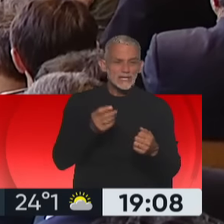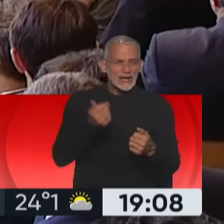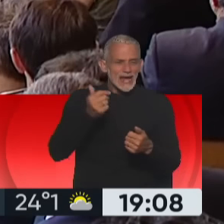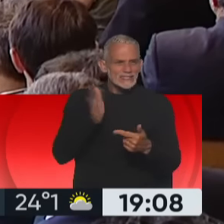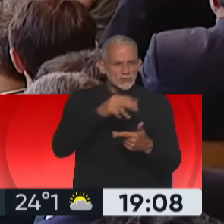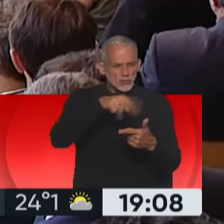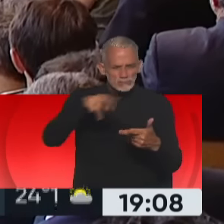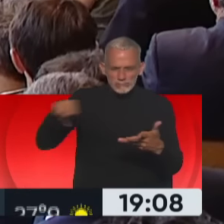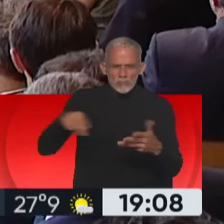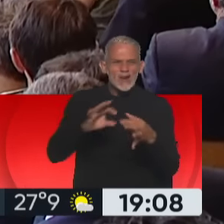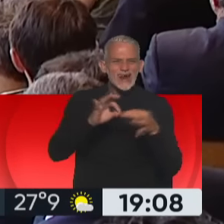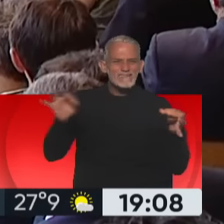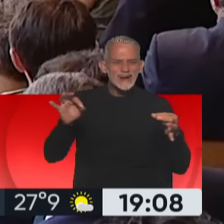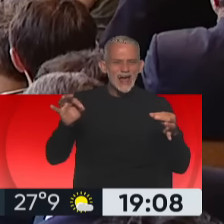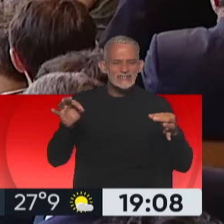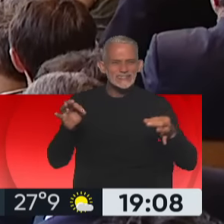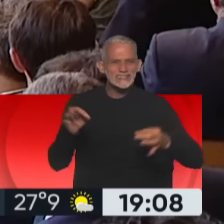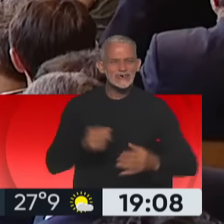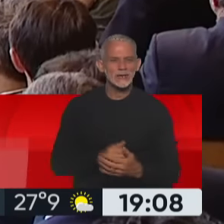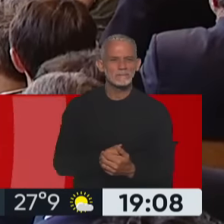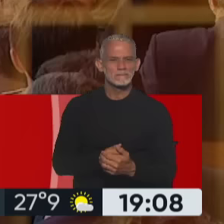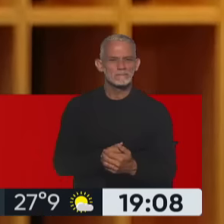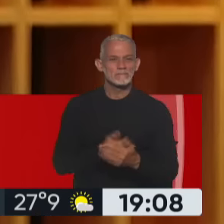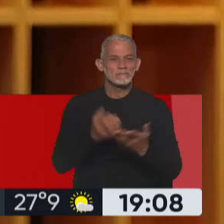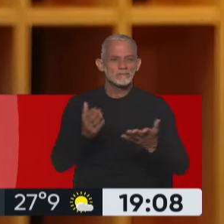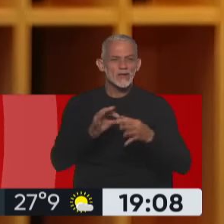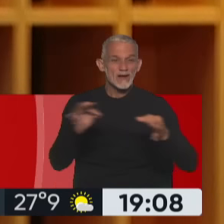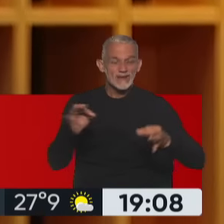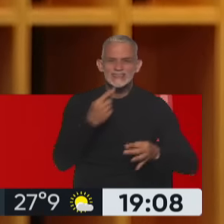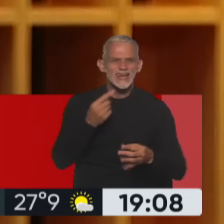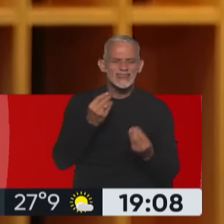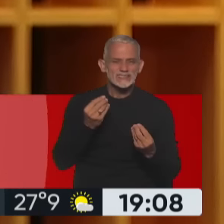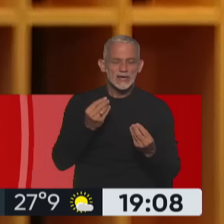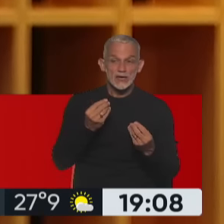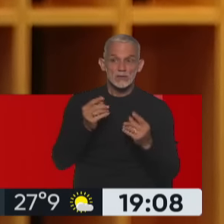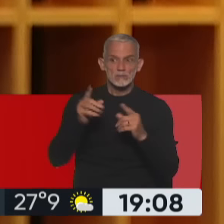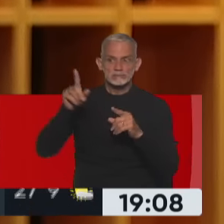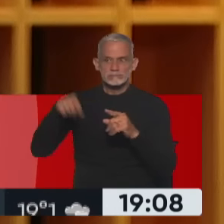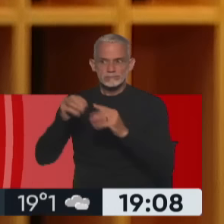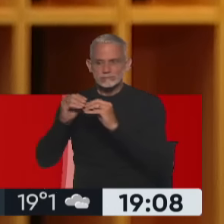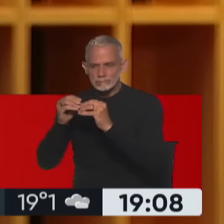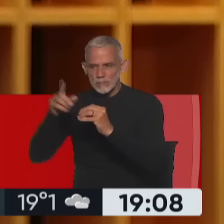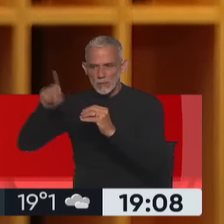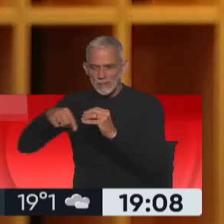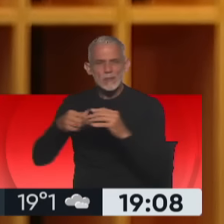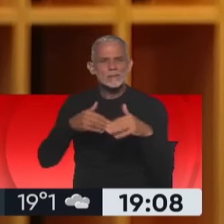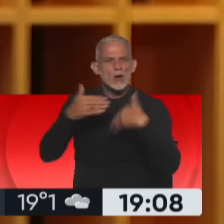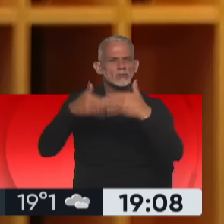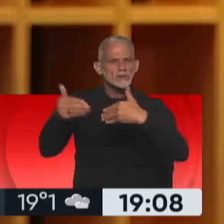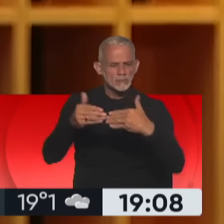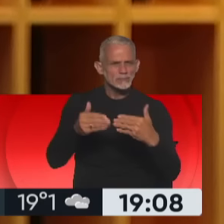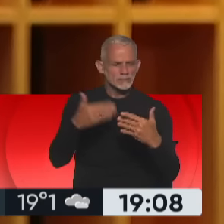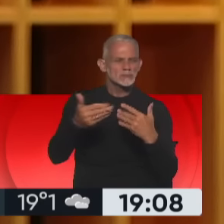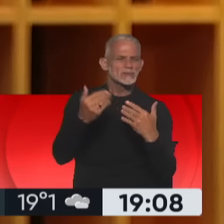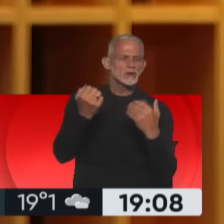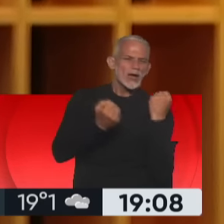hay una frase de Robert Lucas Jr. que dice que las consecuencias del crecimiento económico sobre el